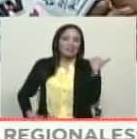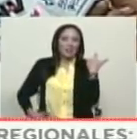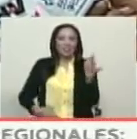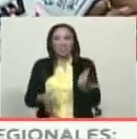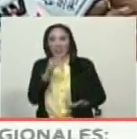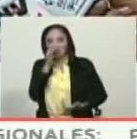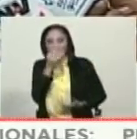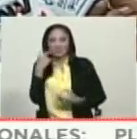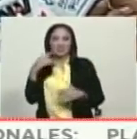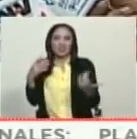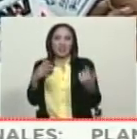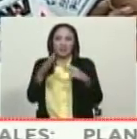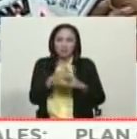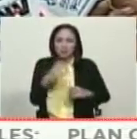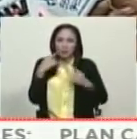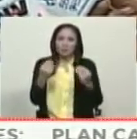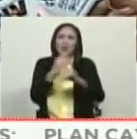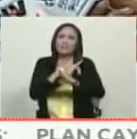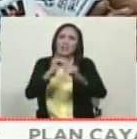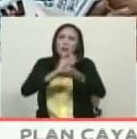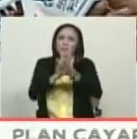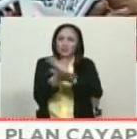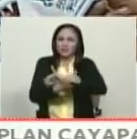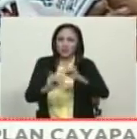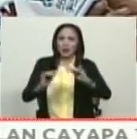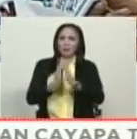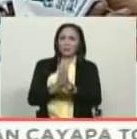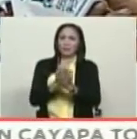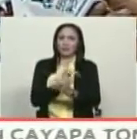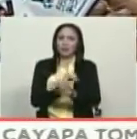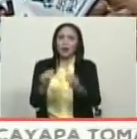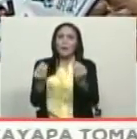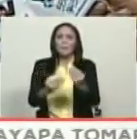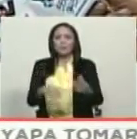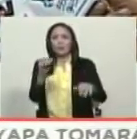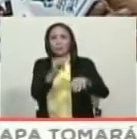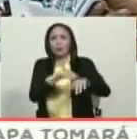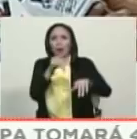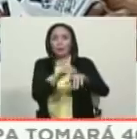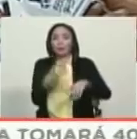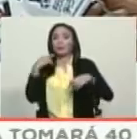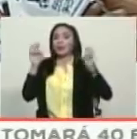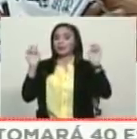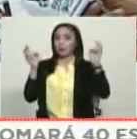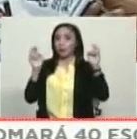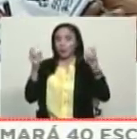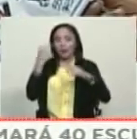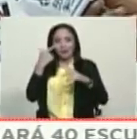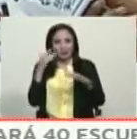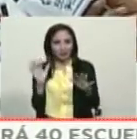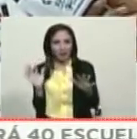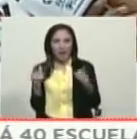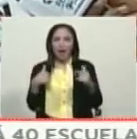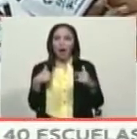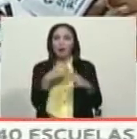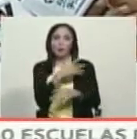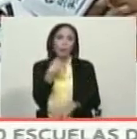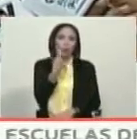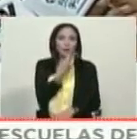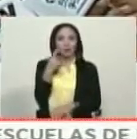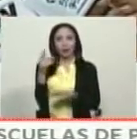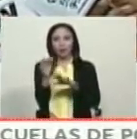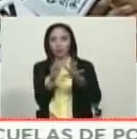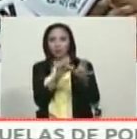usurpador etcétera ya basta de cuantas veces entre comillas jugando a la política de